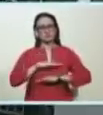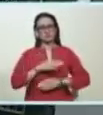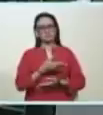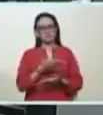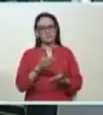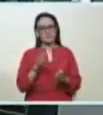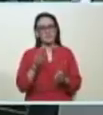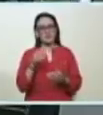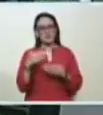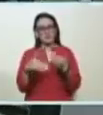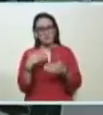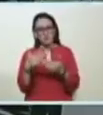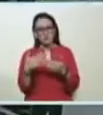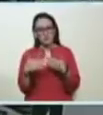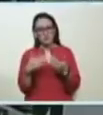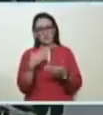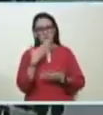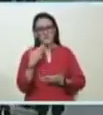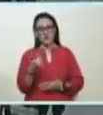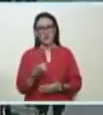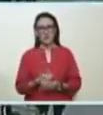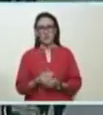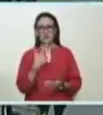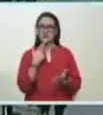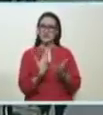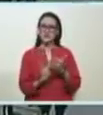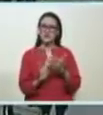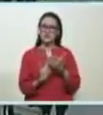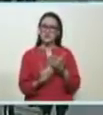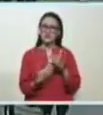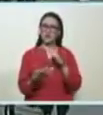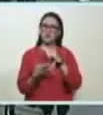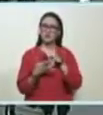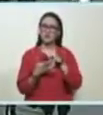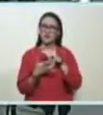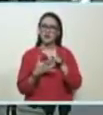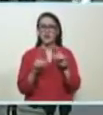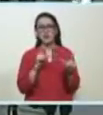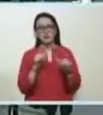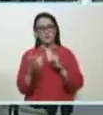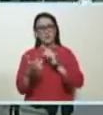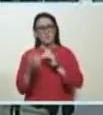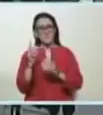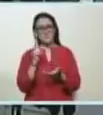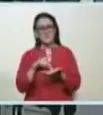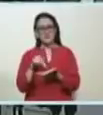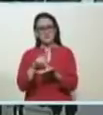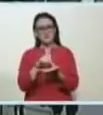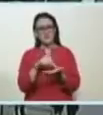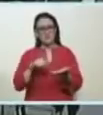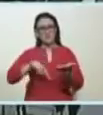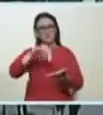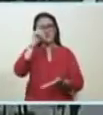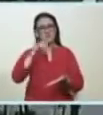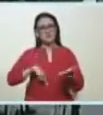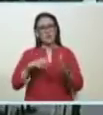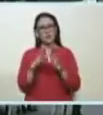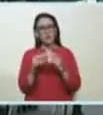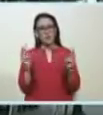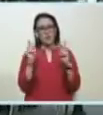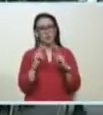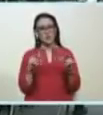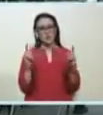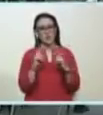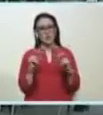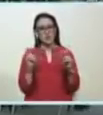del evento. Sus testigos y técnicos participaron y firmaron todas las auditorías